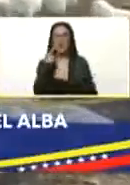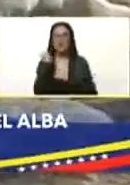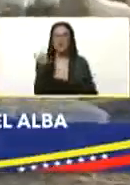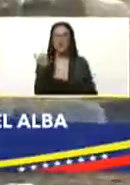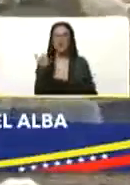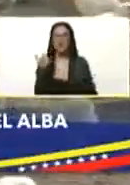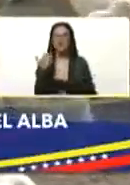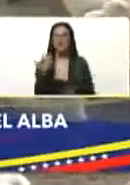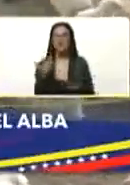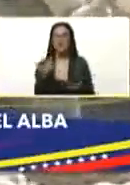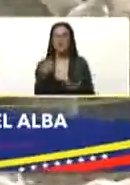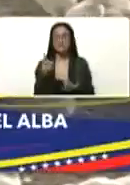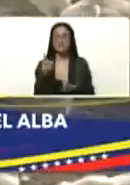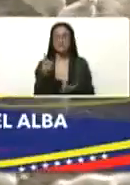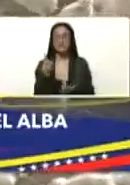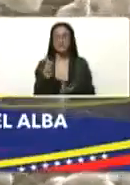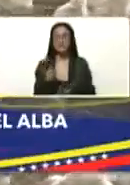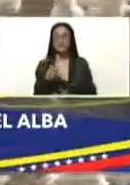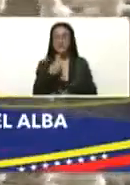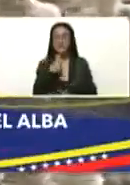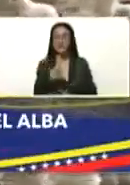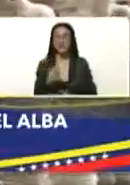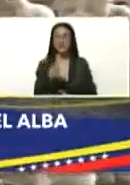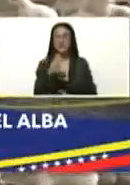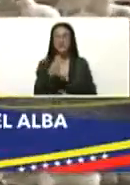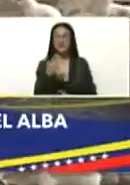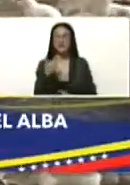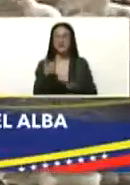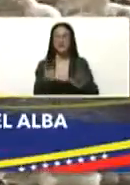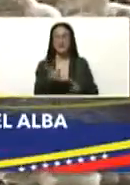esta cifra, porque debemos de decirlo,